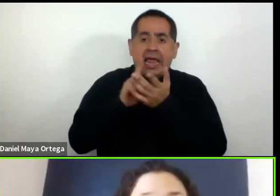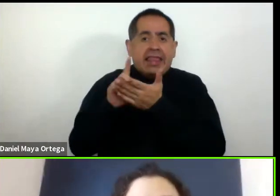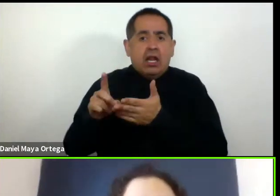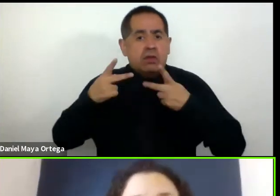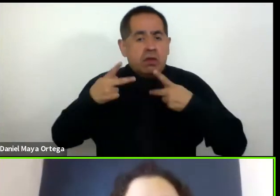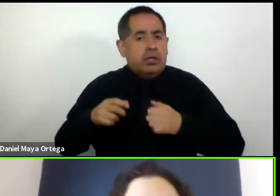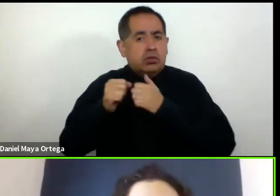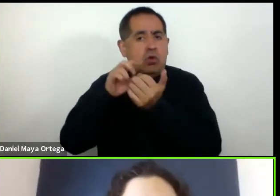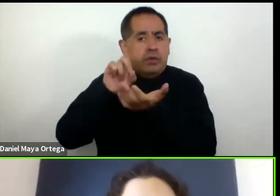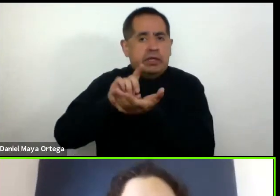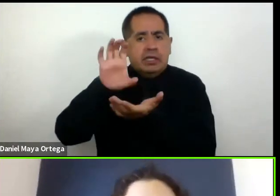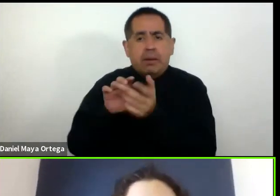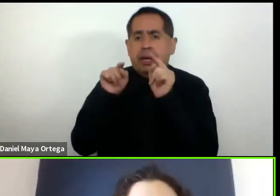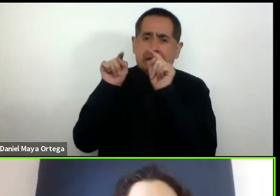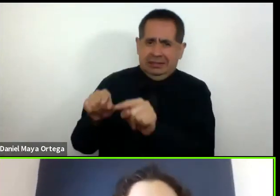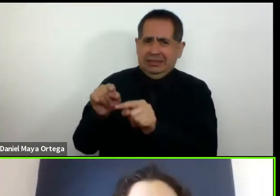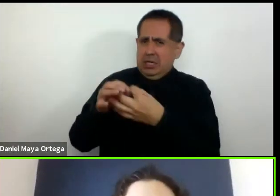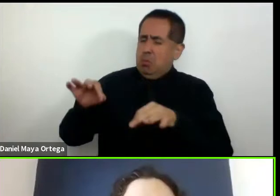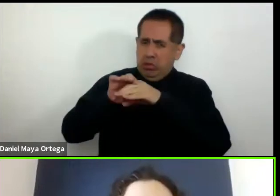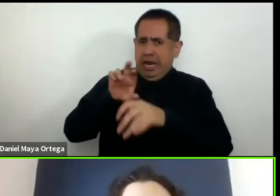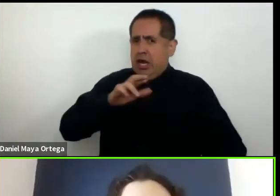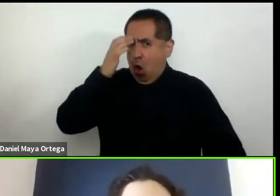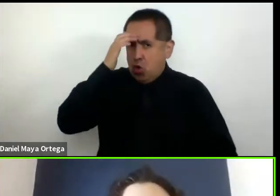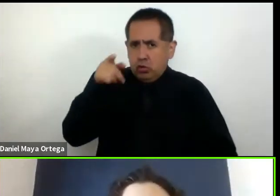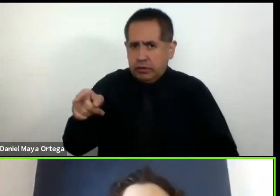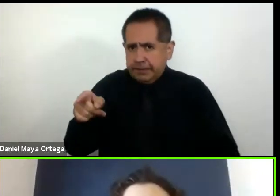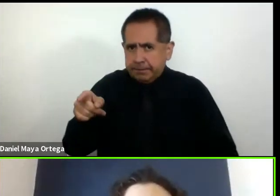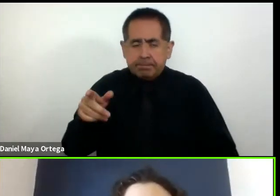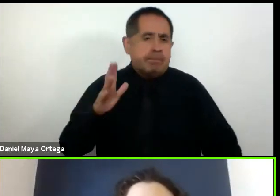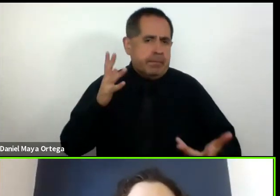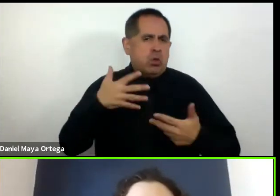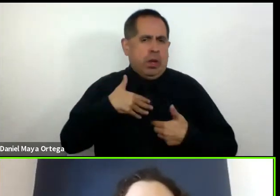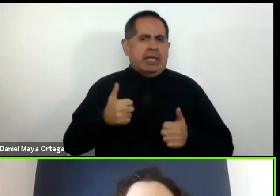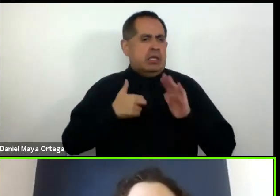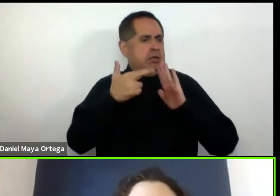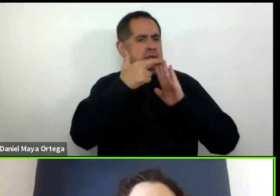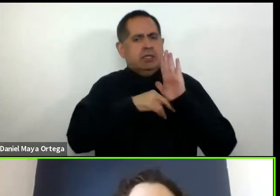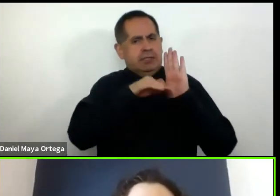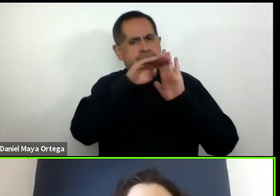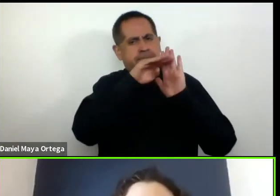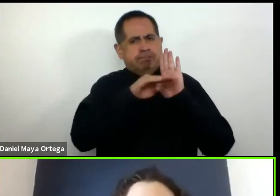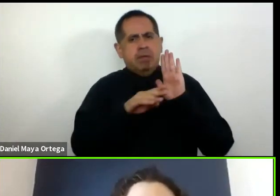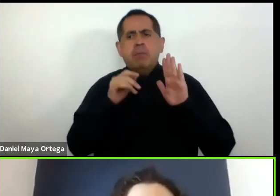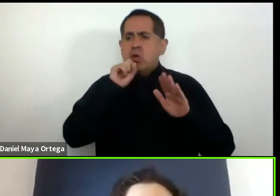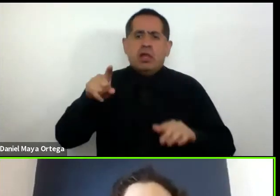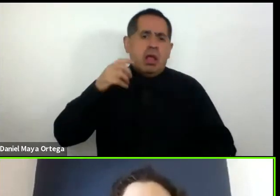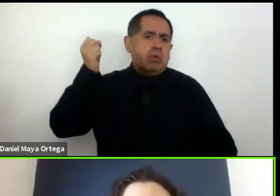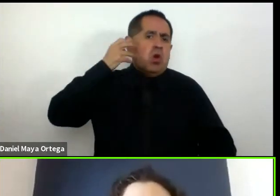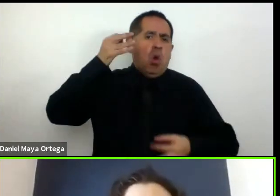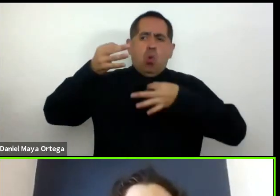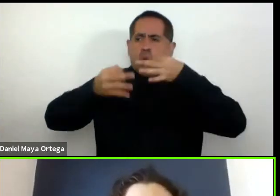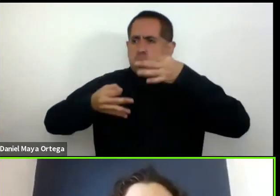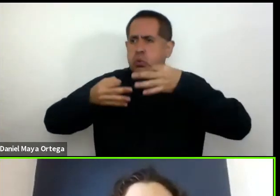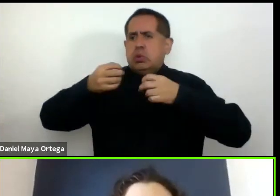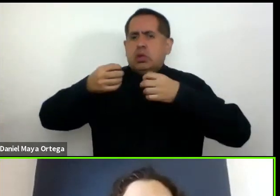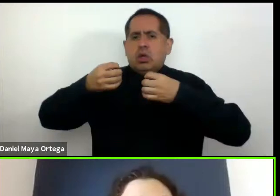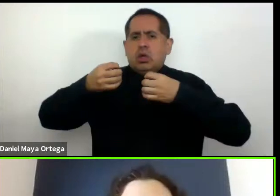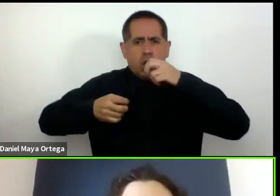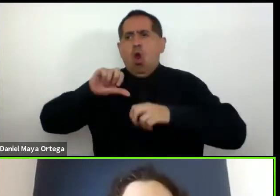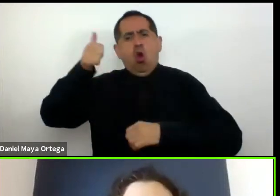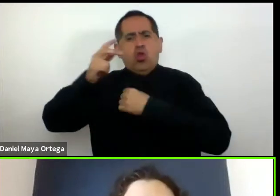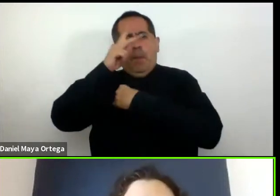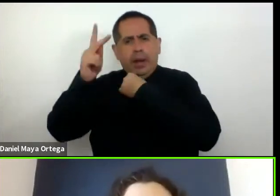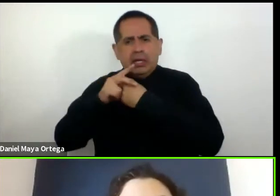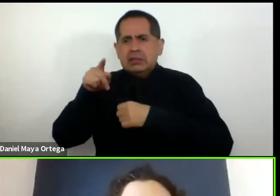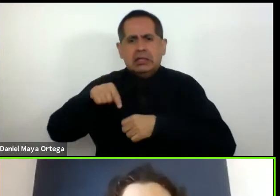personas con discapacidad. Yo entiendo que hay un marco normativo, pero hemos escuchado a magistrados y jueces de otros países en los que se ha